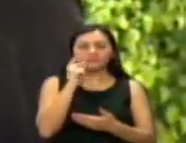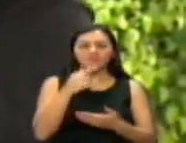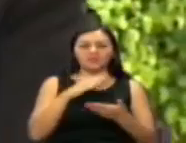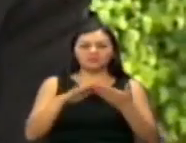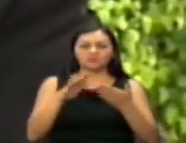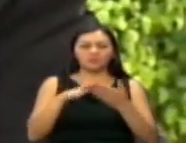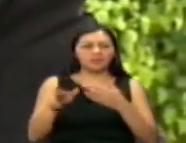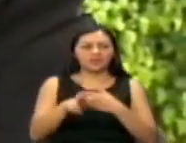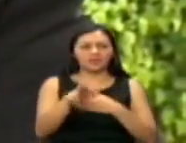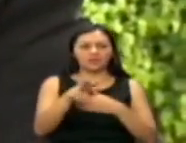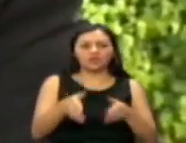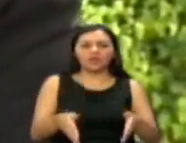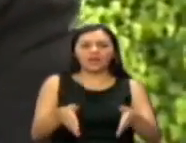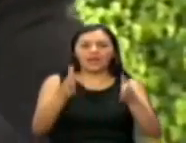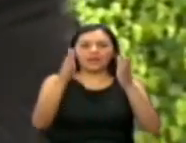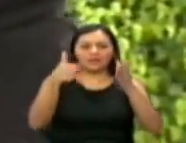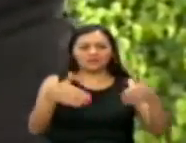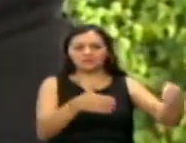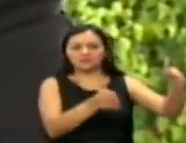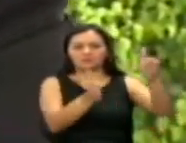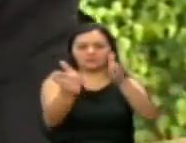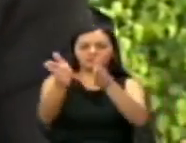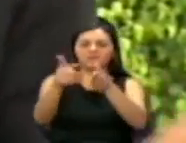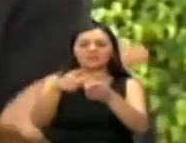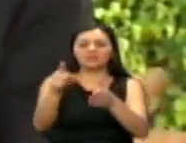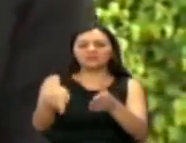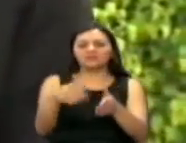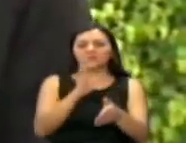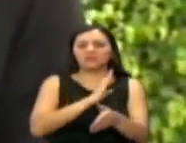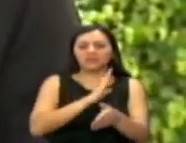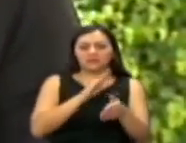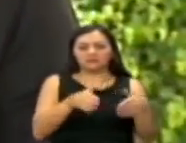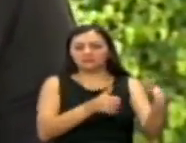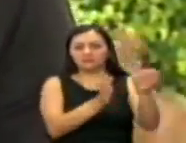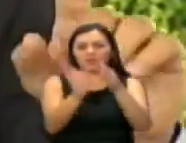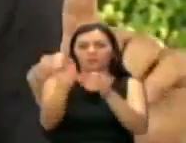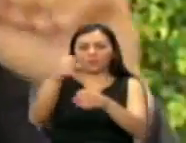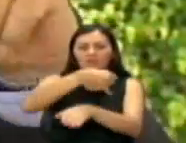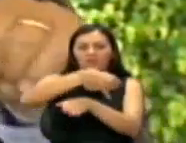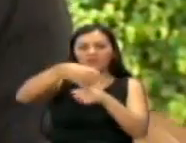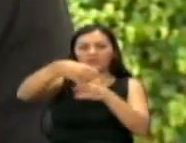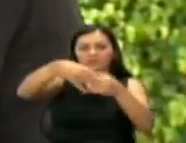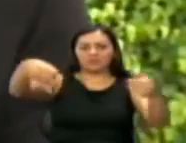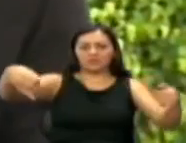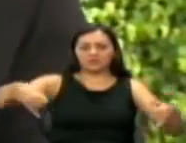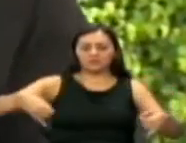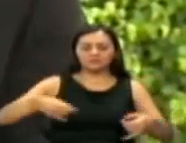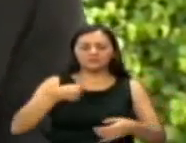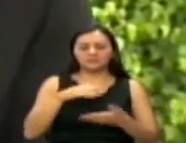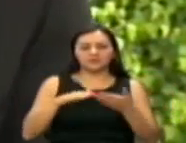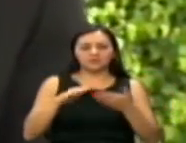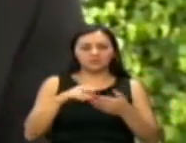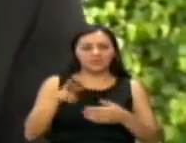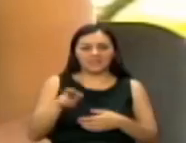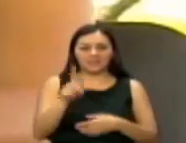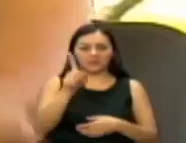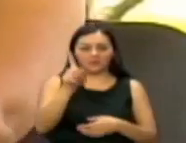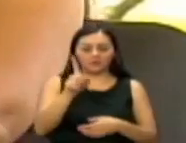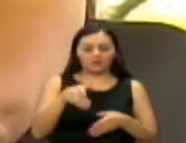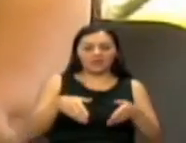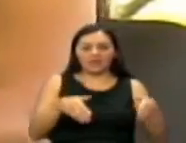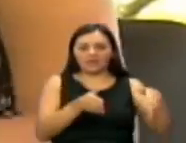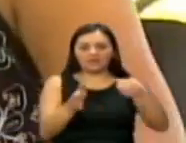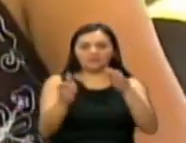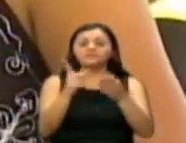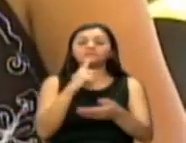pero se sabía por dónde pasaba el antiguo carretero. Entonces se tenía la referencia técnica para establecer el límite. No era un río, presidente. Era un carretero. Sí. Presidente, le decía que en Imbabura